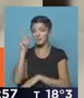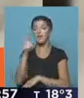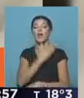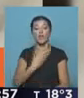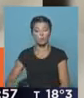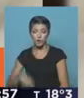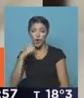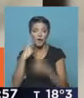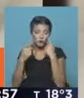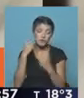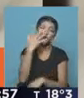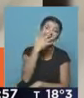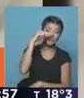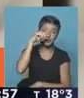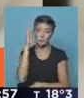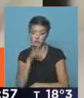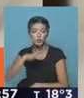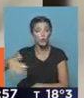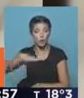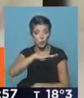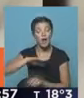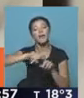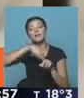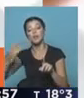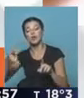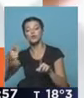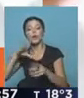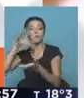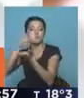controla en este momento el 57% del territorio y el resto está dominado por el régimen talibán.